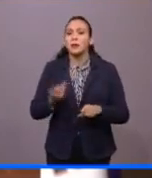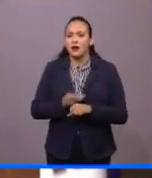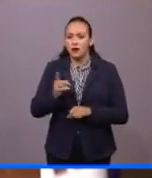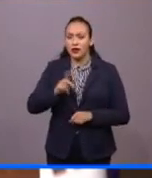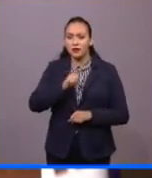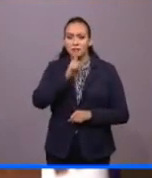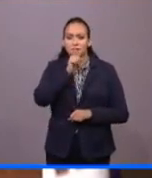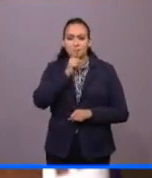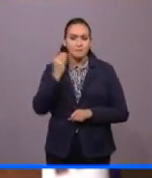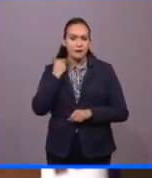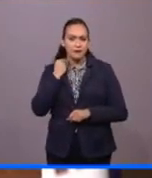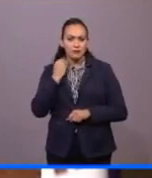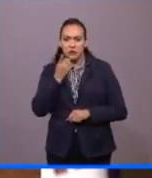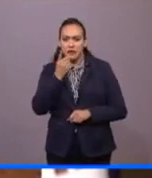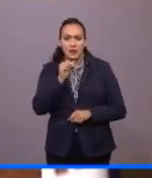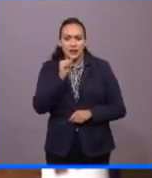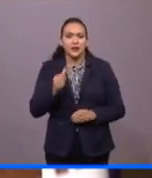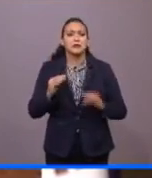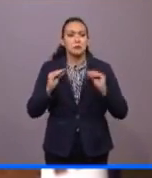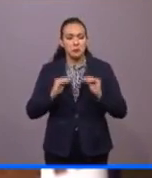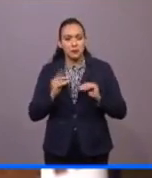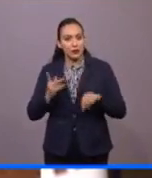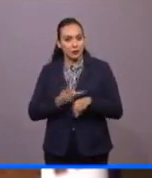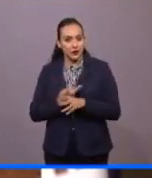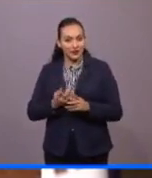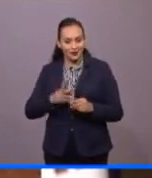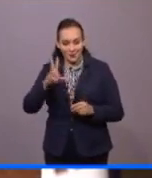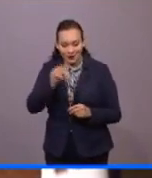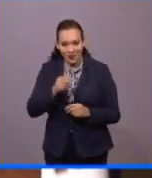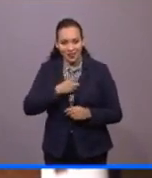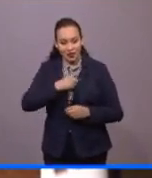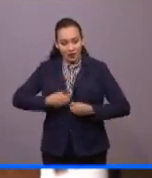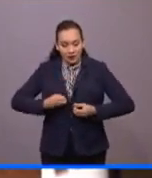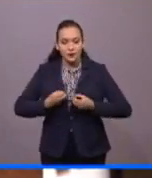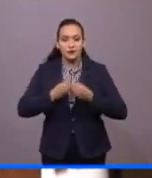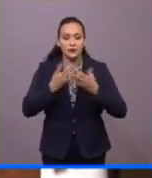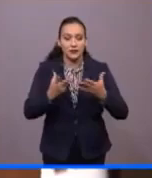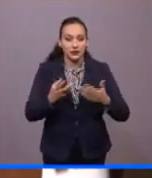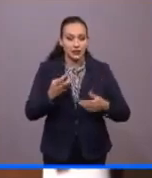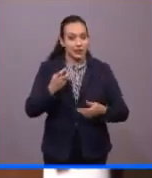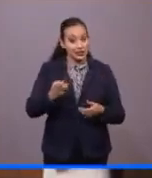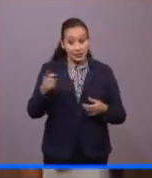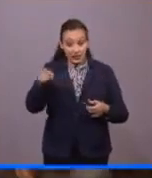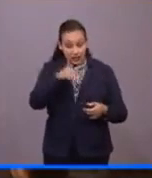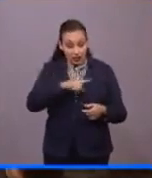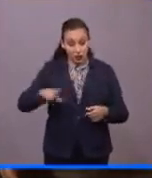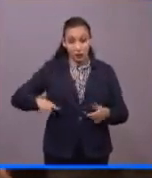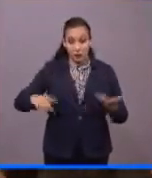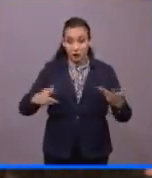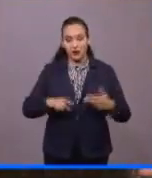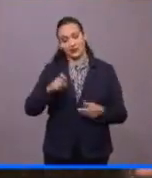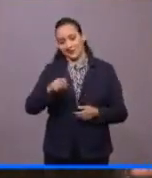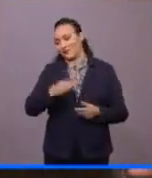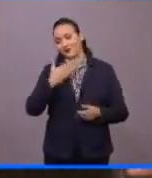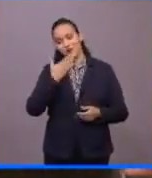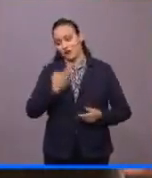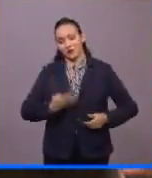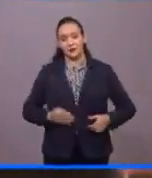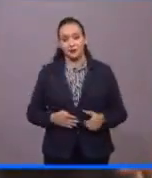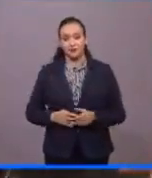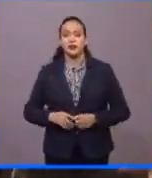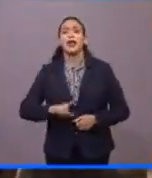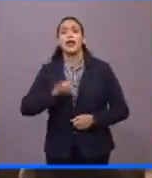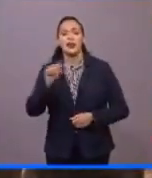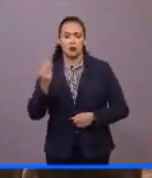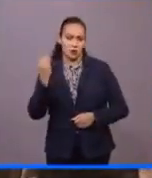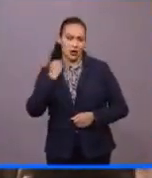abogacía ante la amenaza del Estado de Derecho sería imperdonable. Luego de tomar